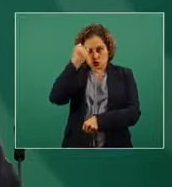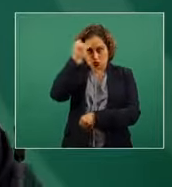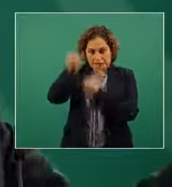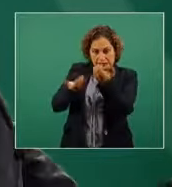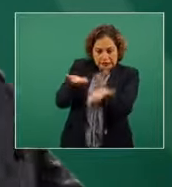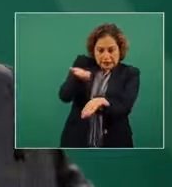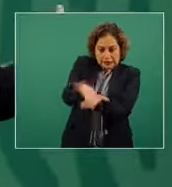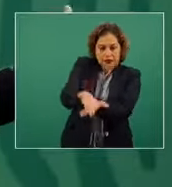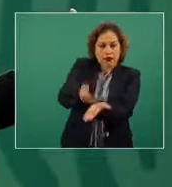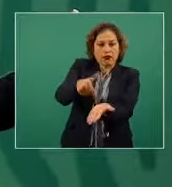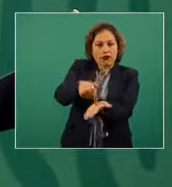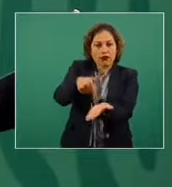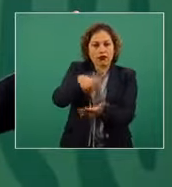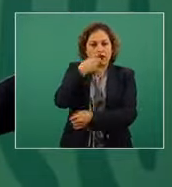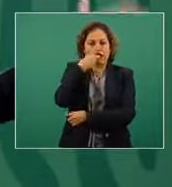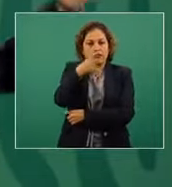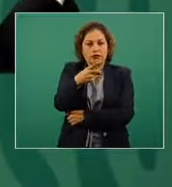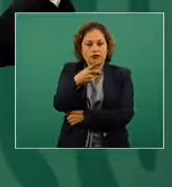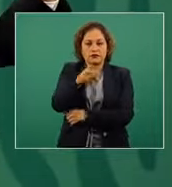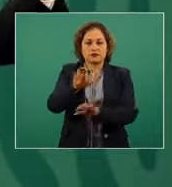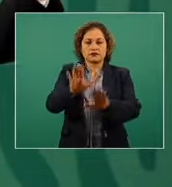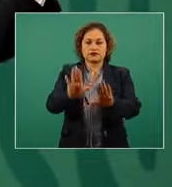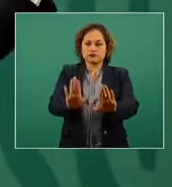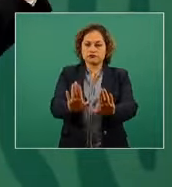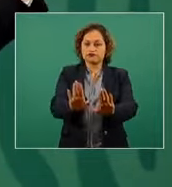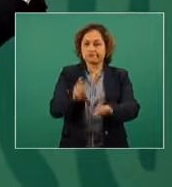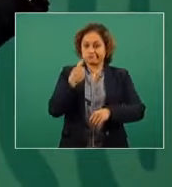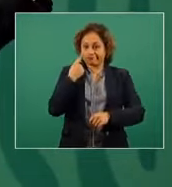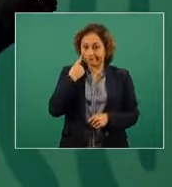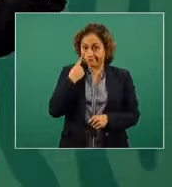En que se le dé un trato